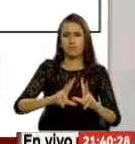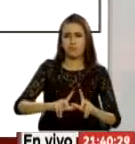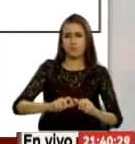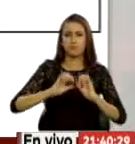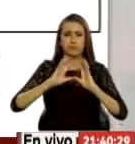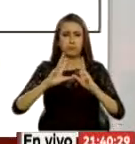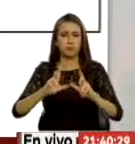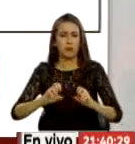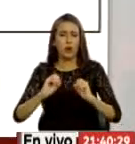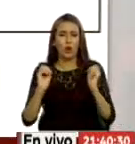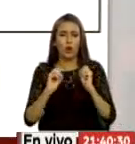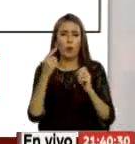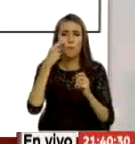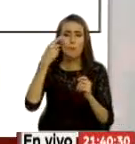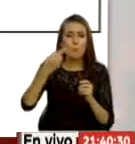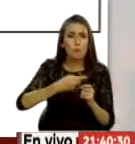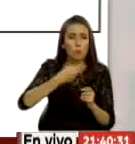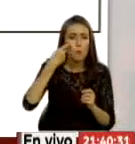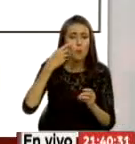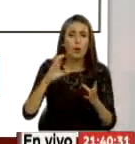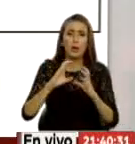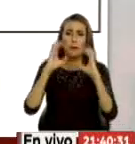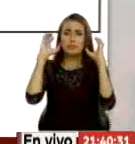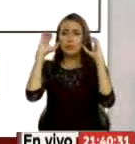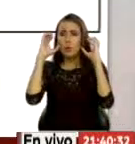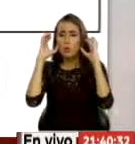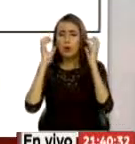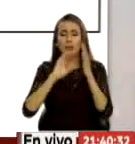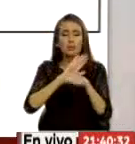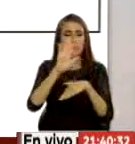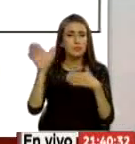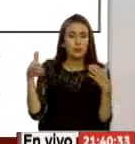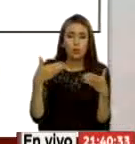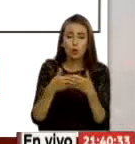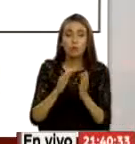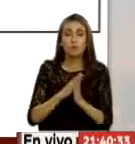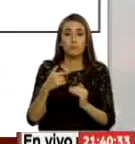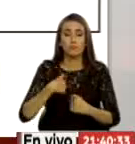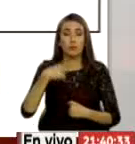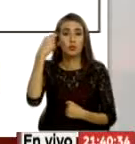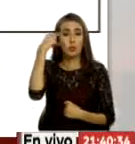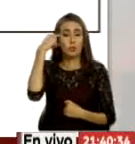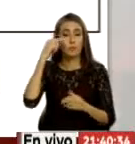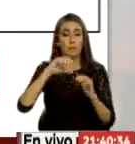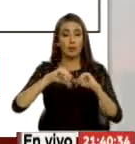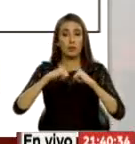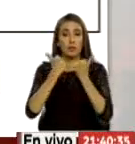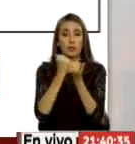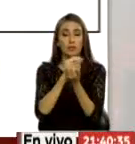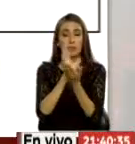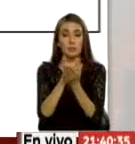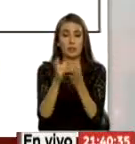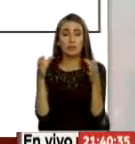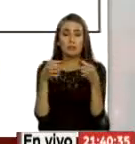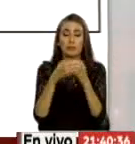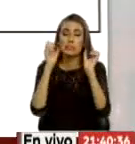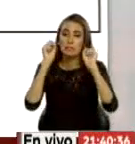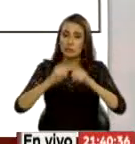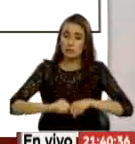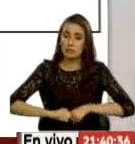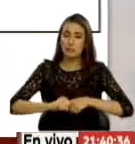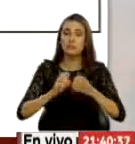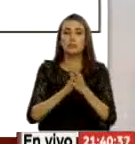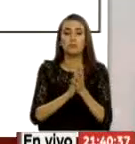de delaciones, de audios, de pruebas y todo, yo creo que la Asamblea Nacional tiene que ejercer